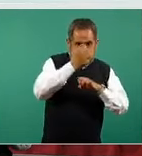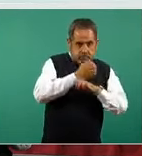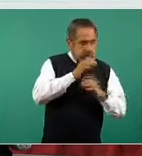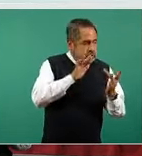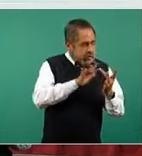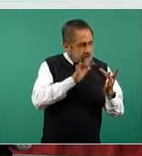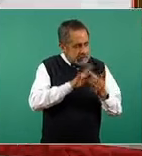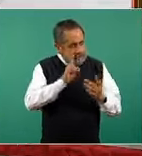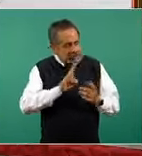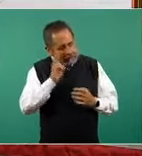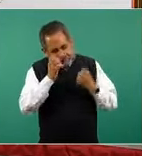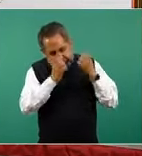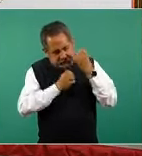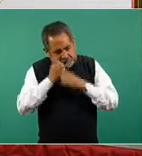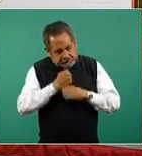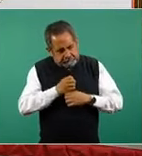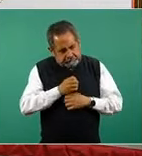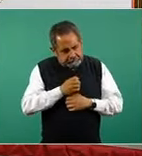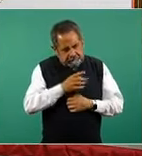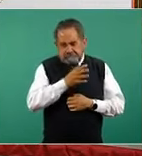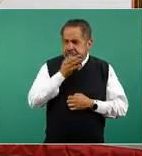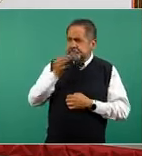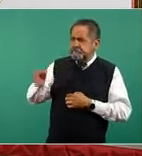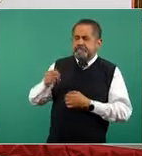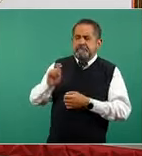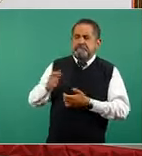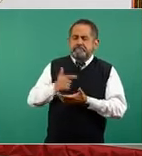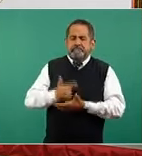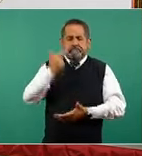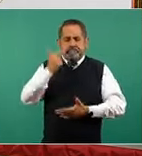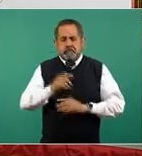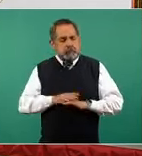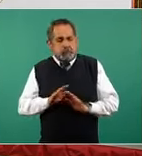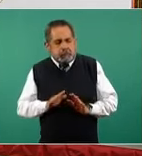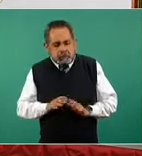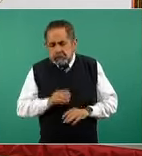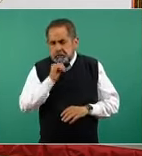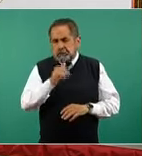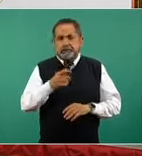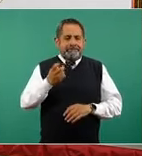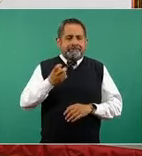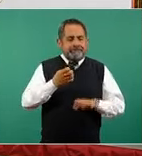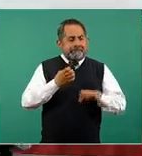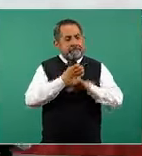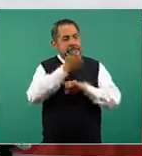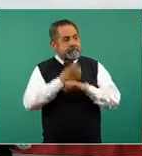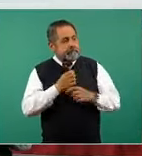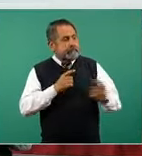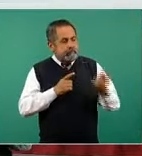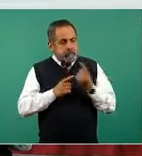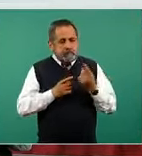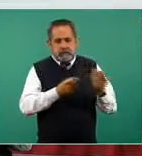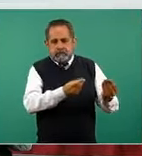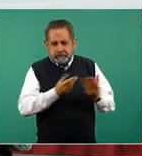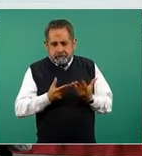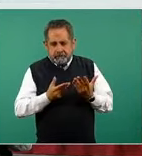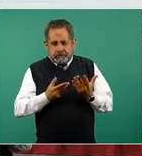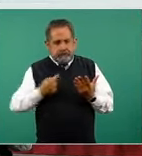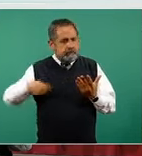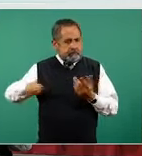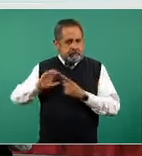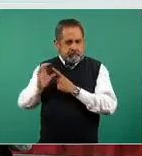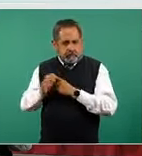federativas que clasifican y notifican estos ESAVIs graves, a través de la cual la entidad federativa presenta ante este